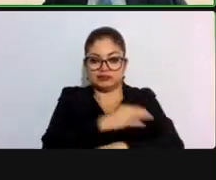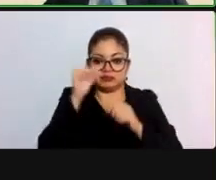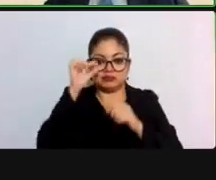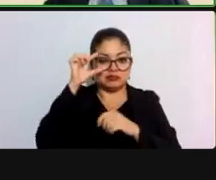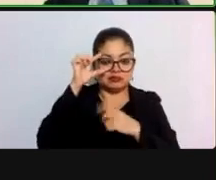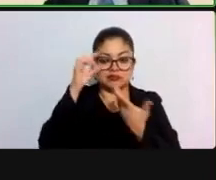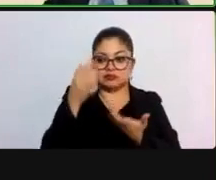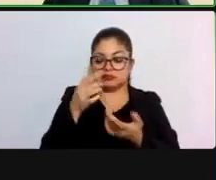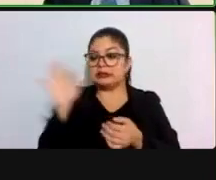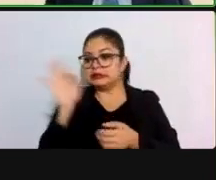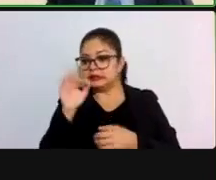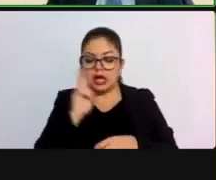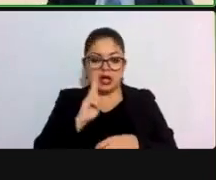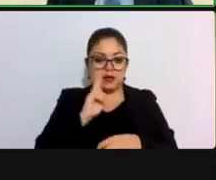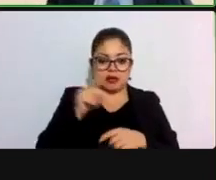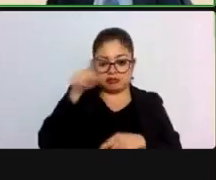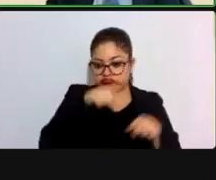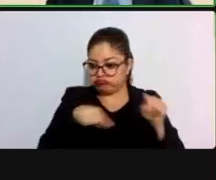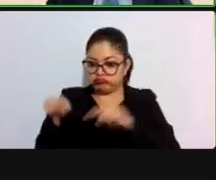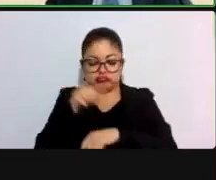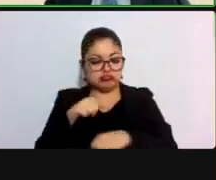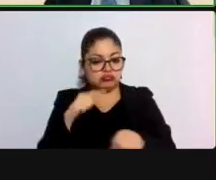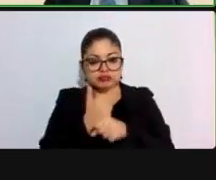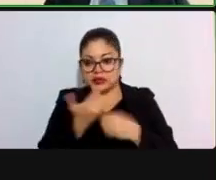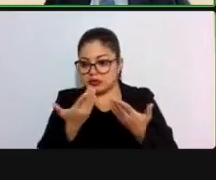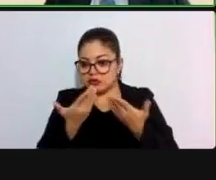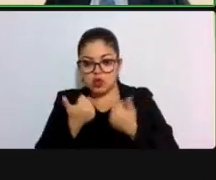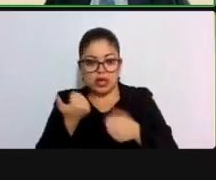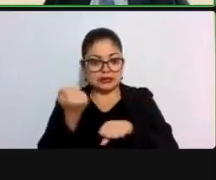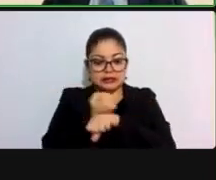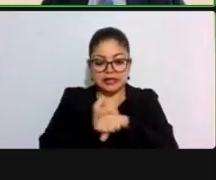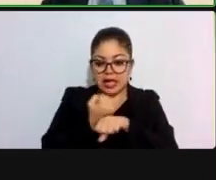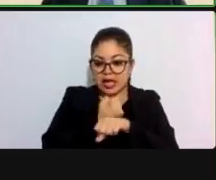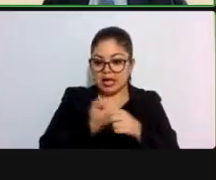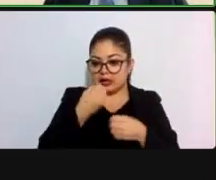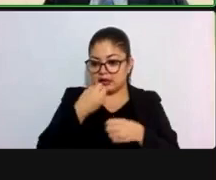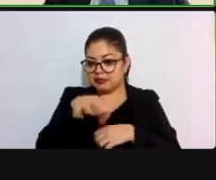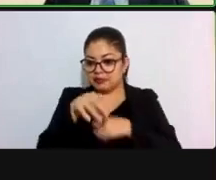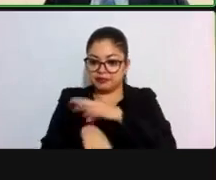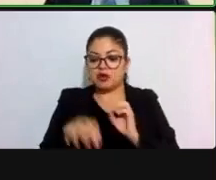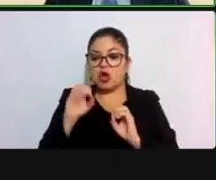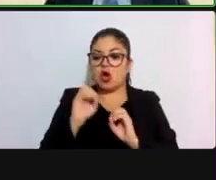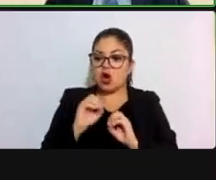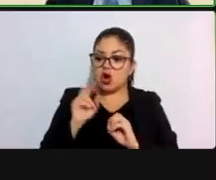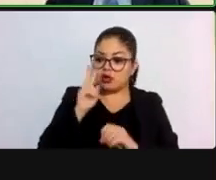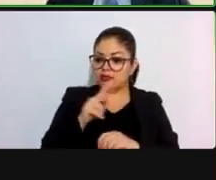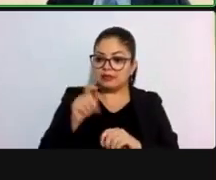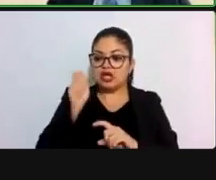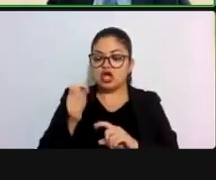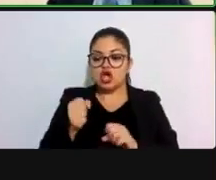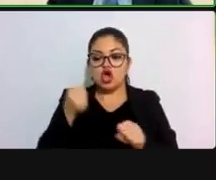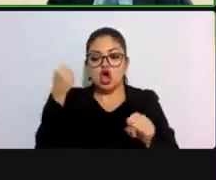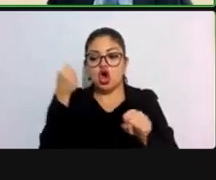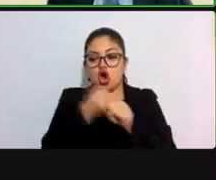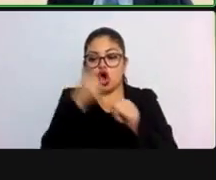el localizar y diagnosticar los traumatismos, así como las heridas. Las heridas